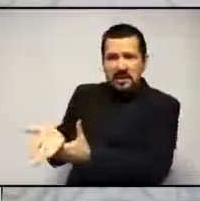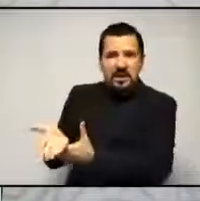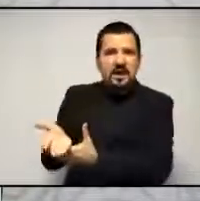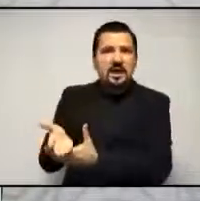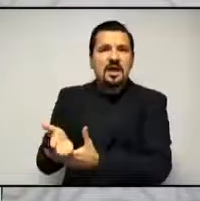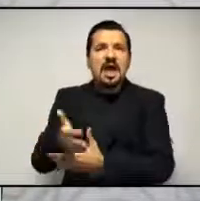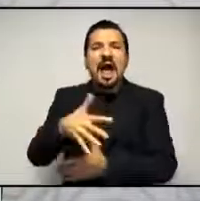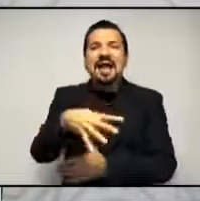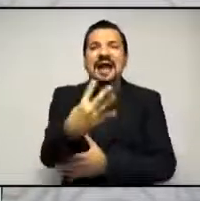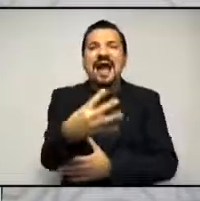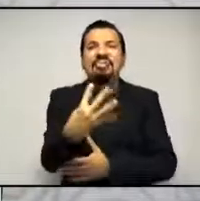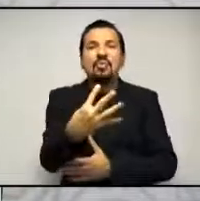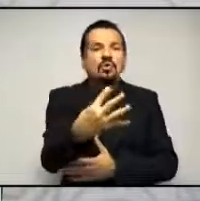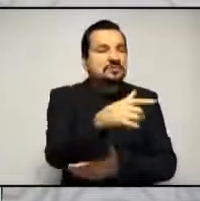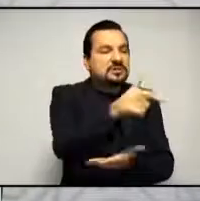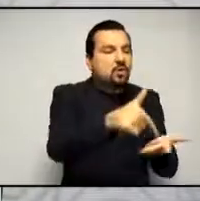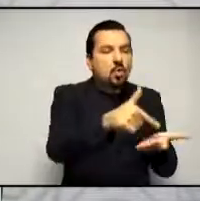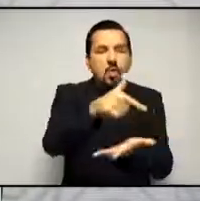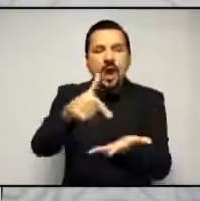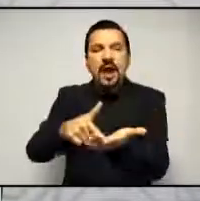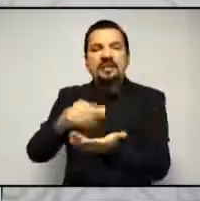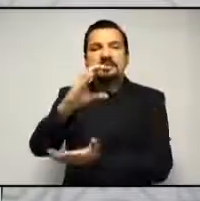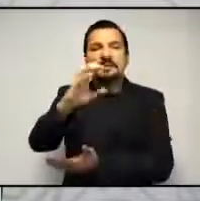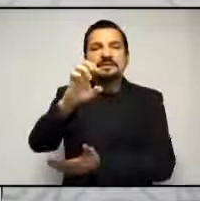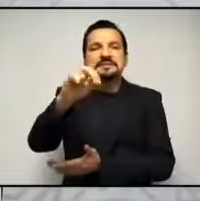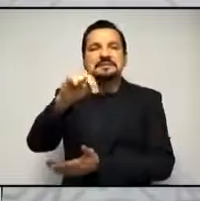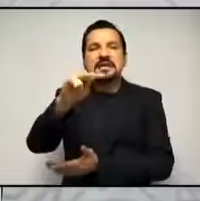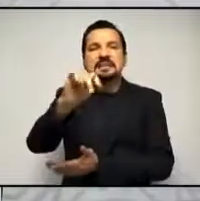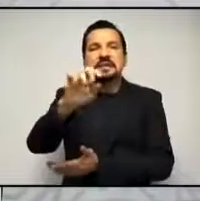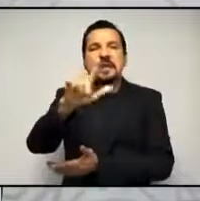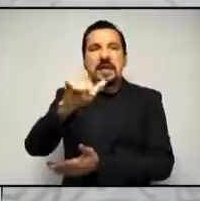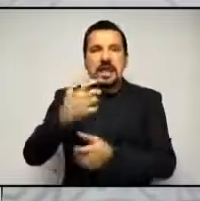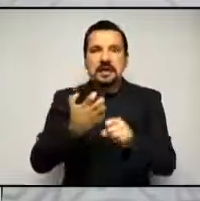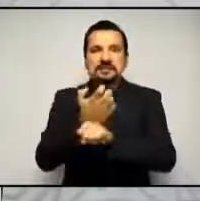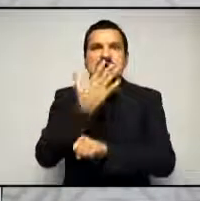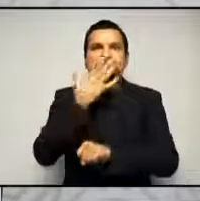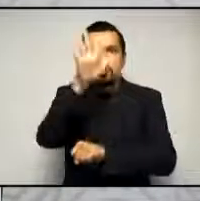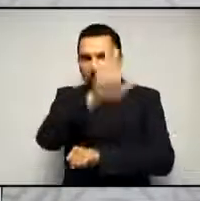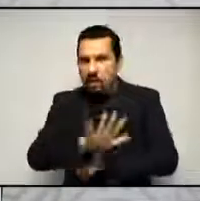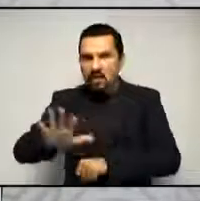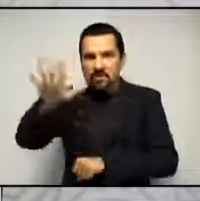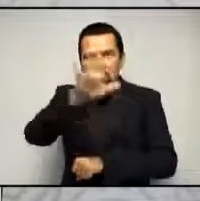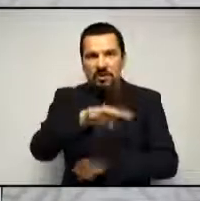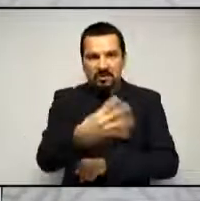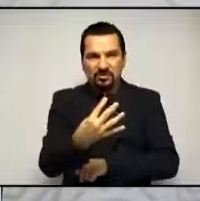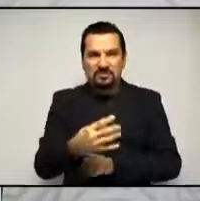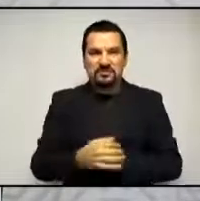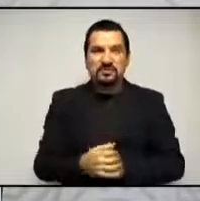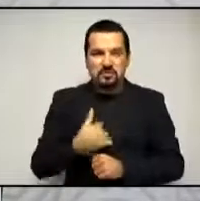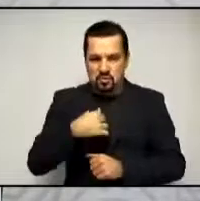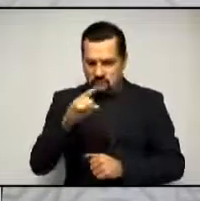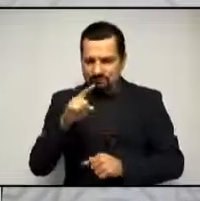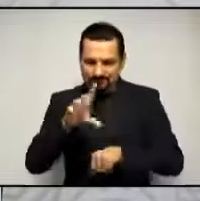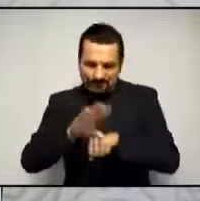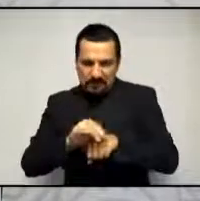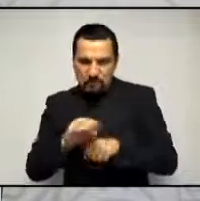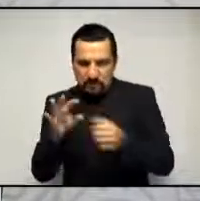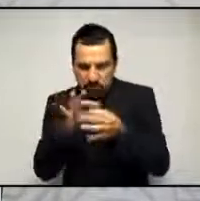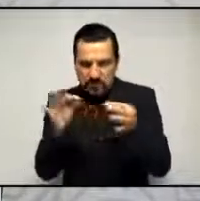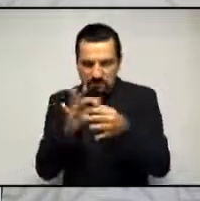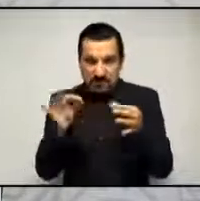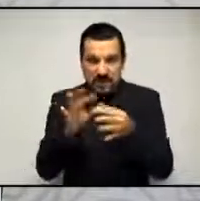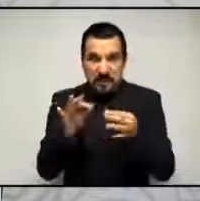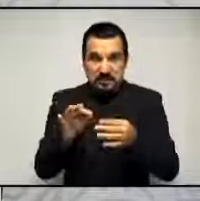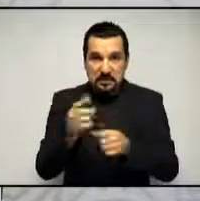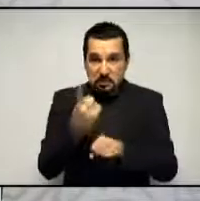de las 14 unidades centinelas que tenemos distribuidas en sonora déjame te comento que en la